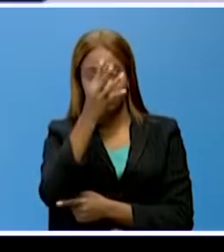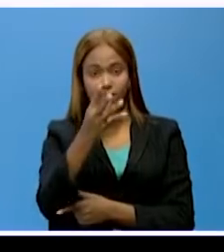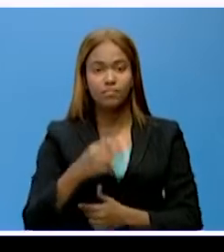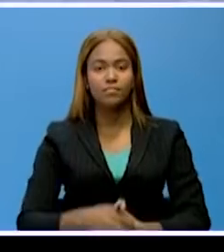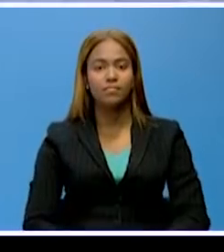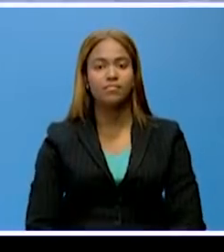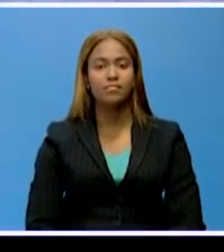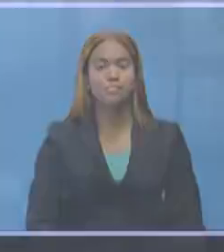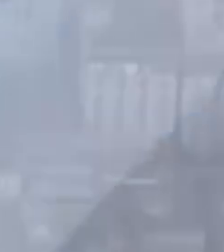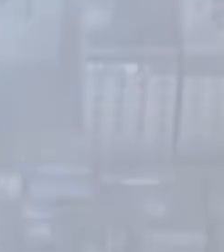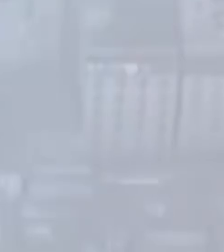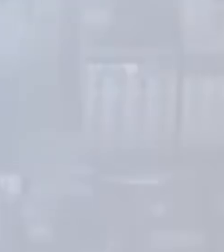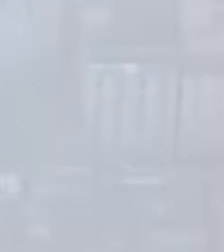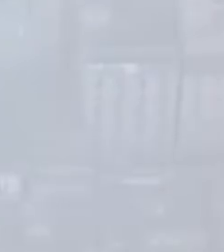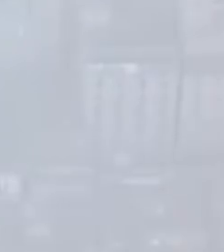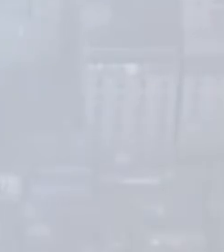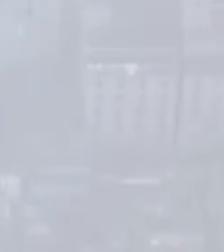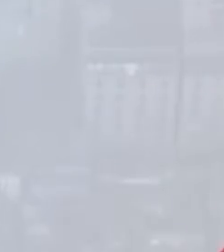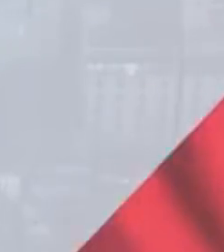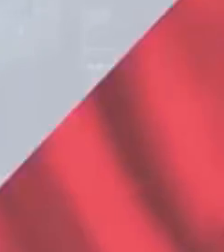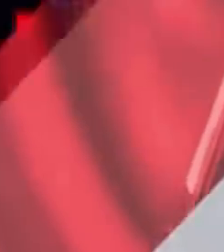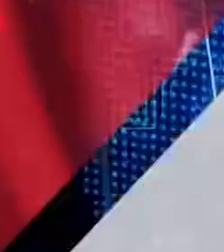López.